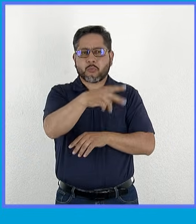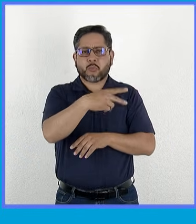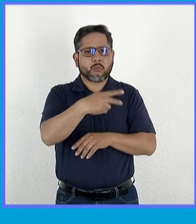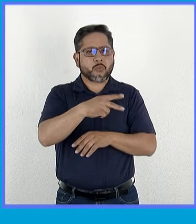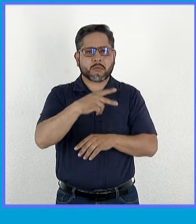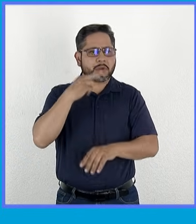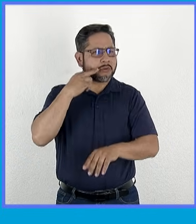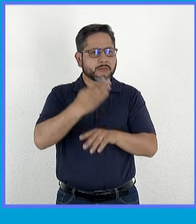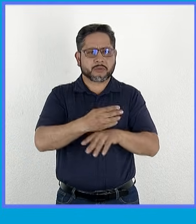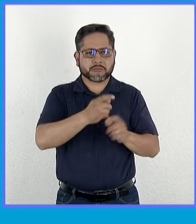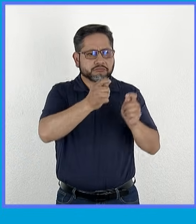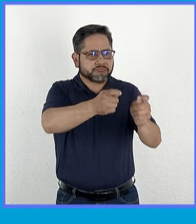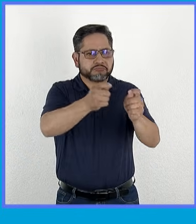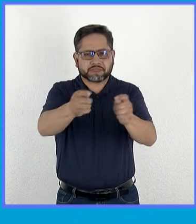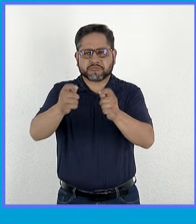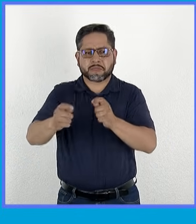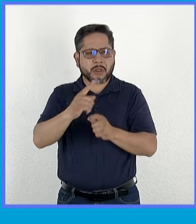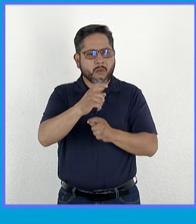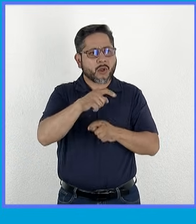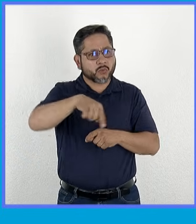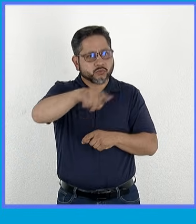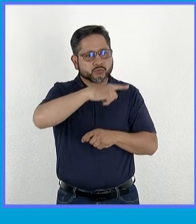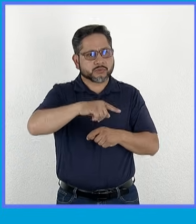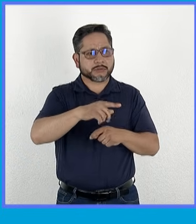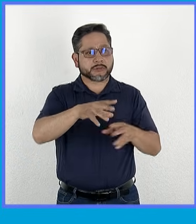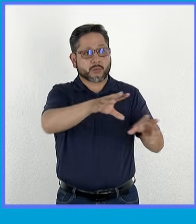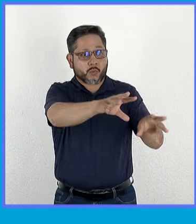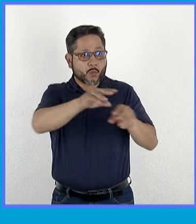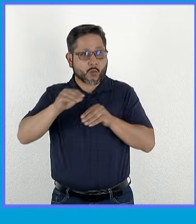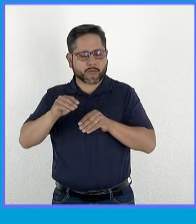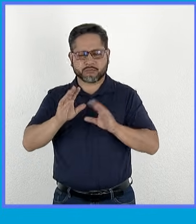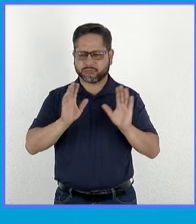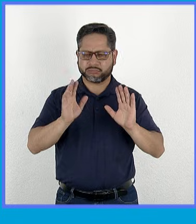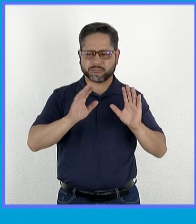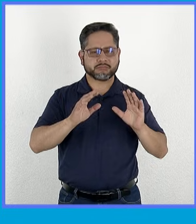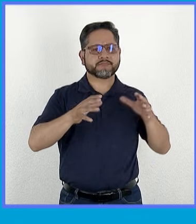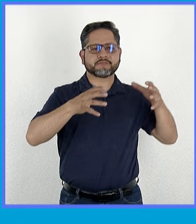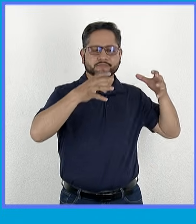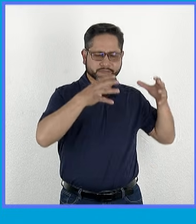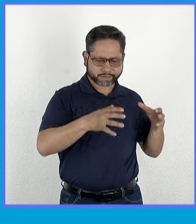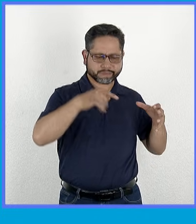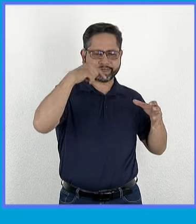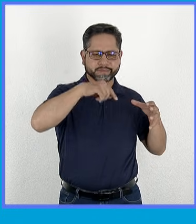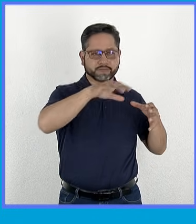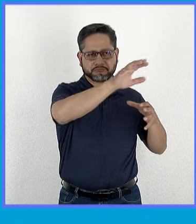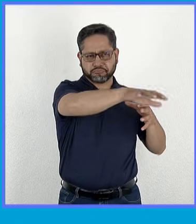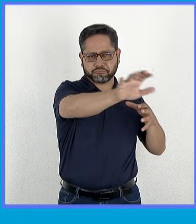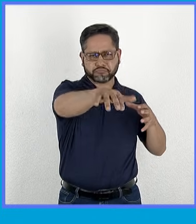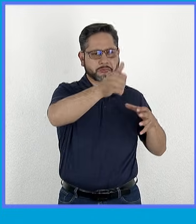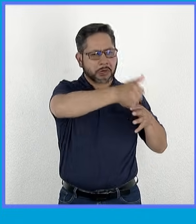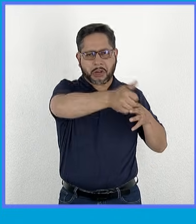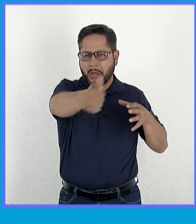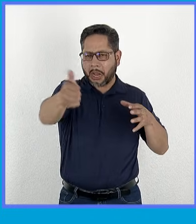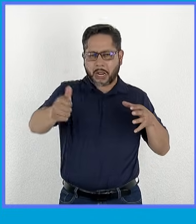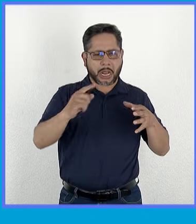asignados, pues definitivamente no tienen ninguna afectación porque el agua que estaremos conduciendo en el